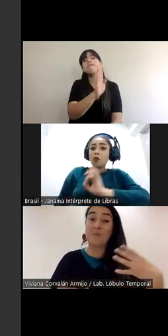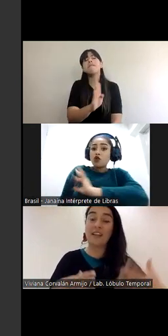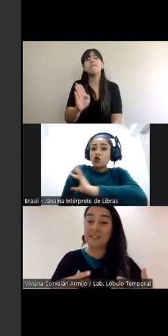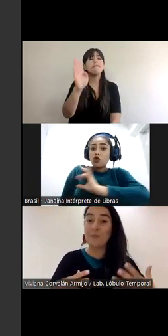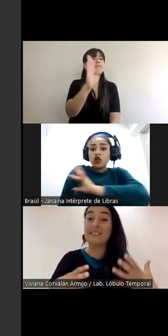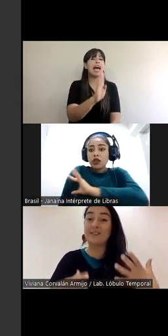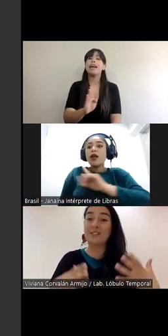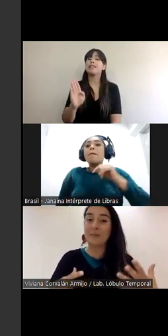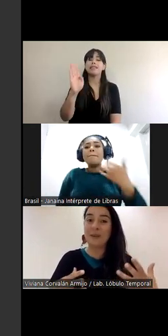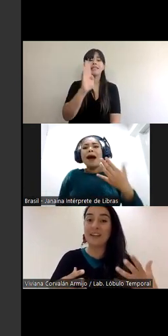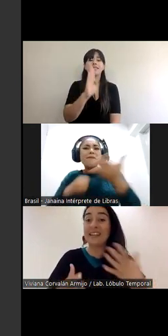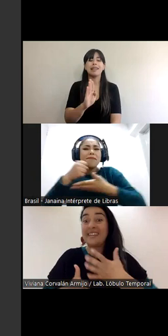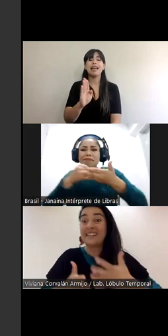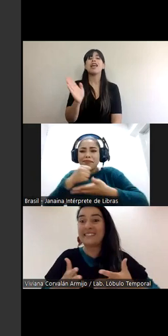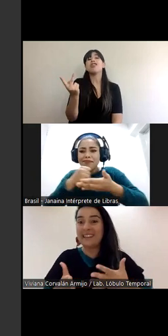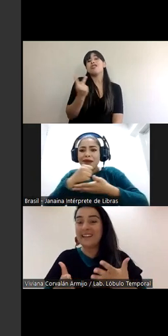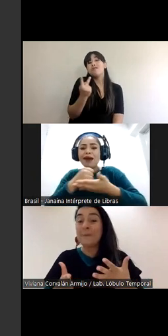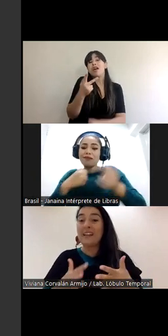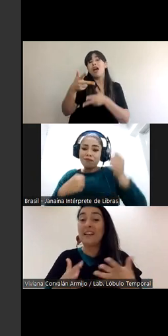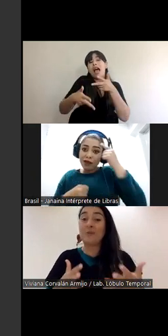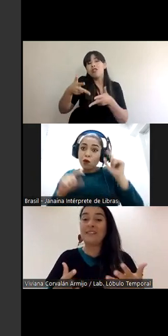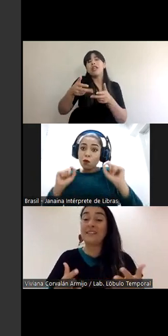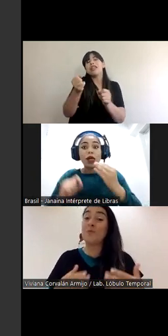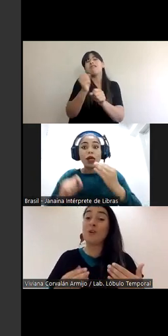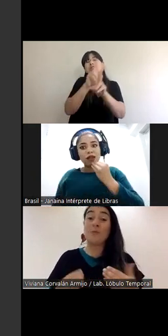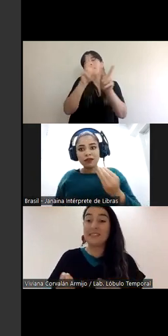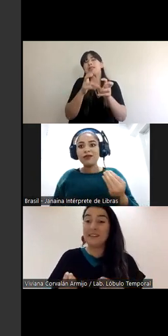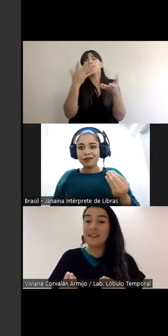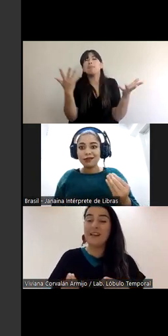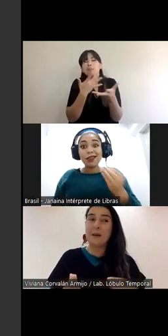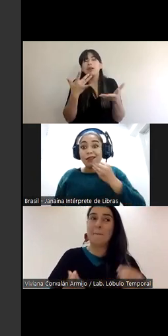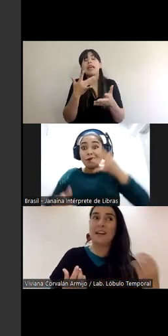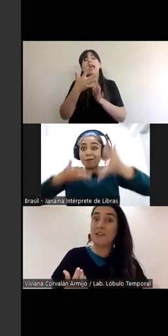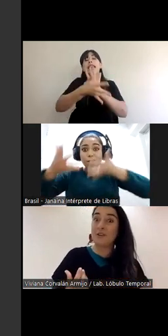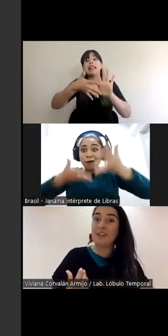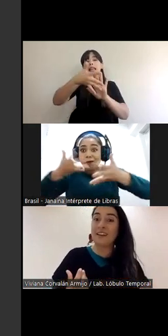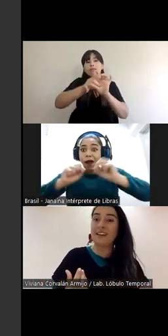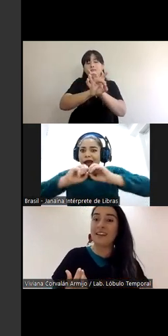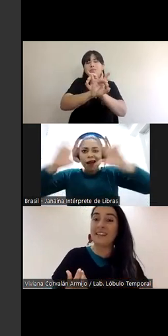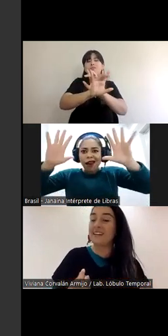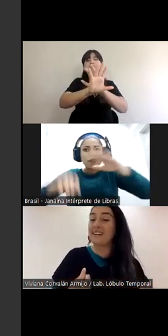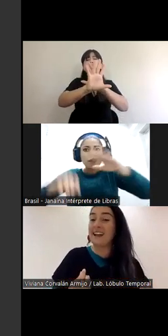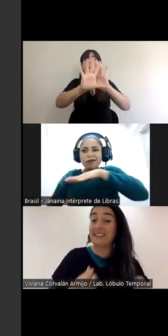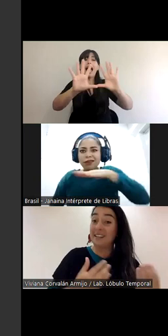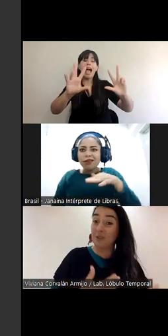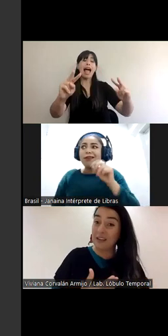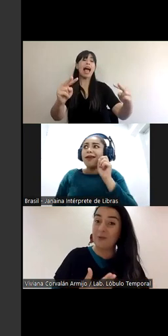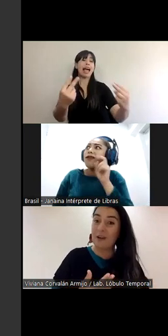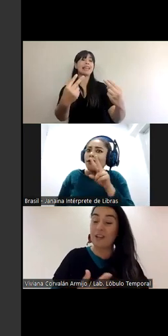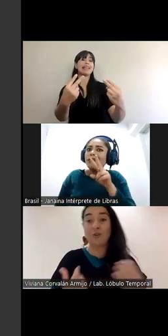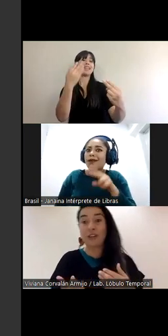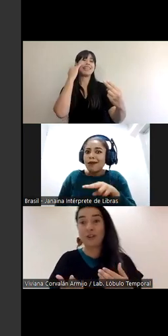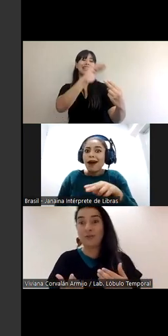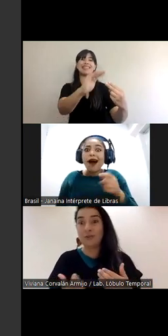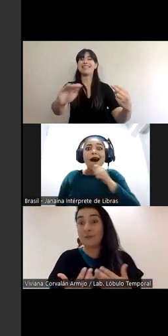trabajamos eso pensando siempre que debía ser la lengua de señas muy comprensible para niños que estaban adquiriendo la lengua